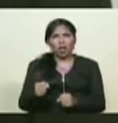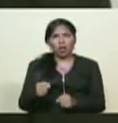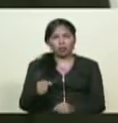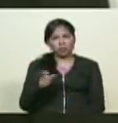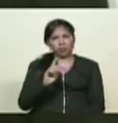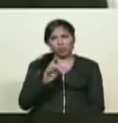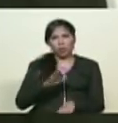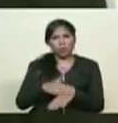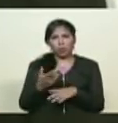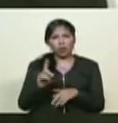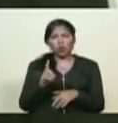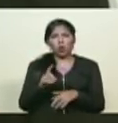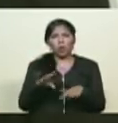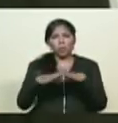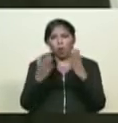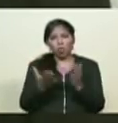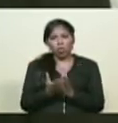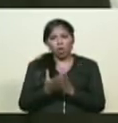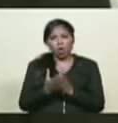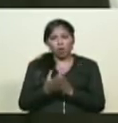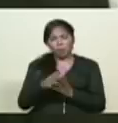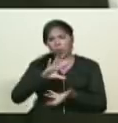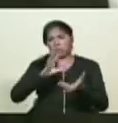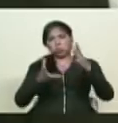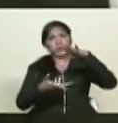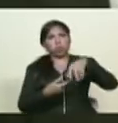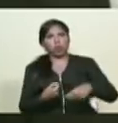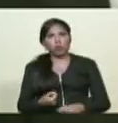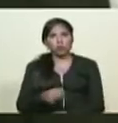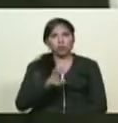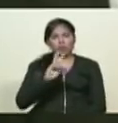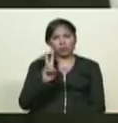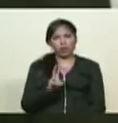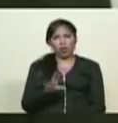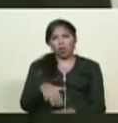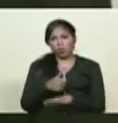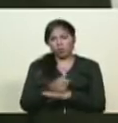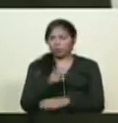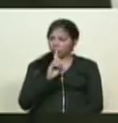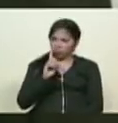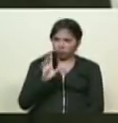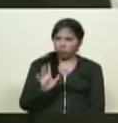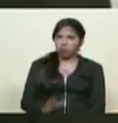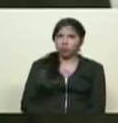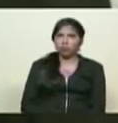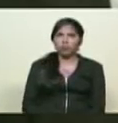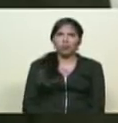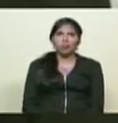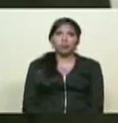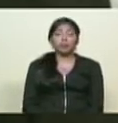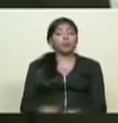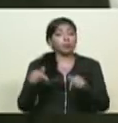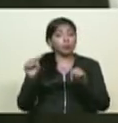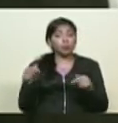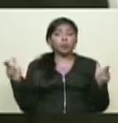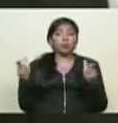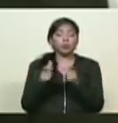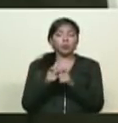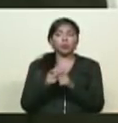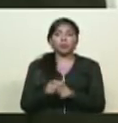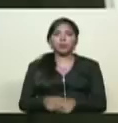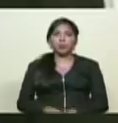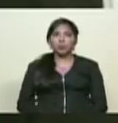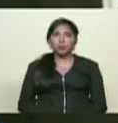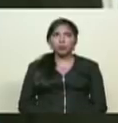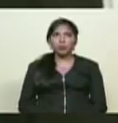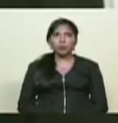ni a la seguridad internacional esta reunión está falsa de hoy es un acto hostil